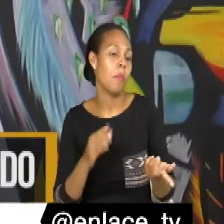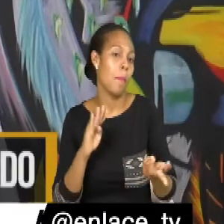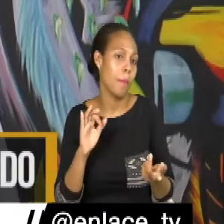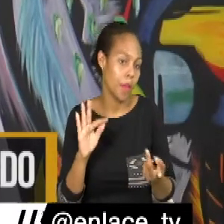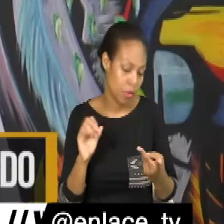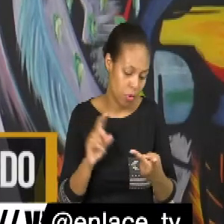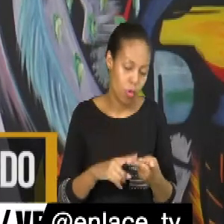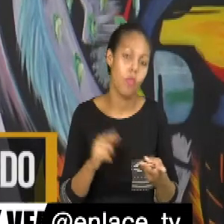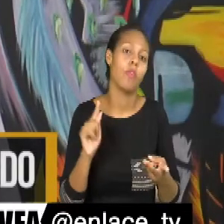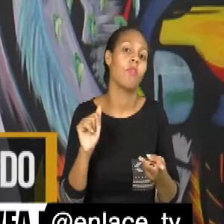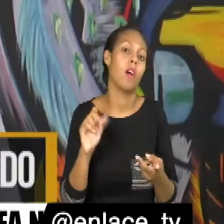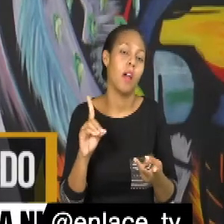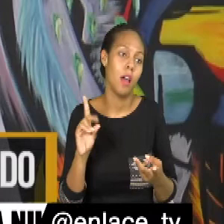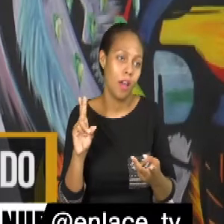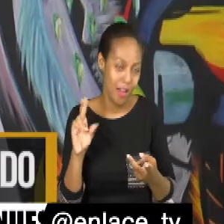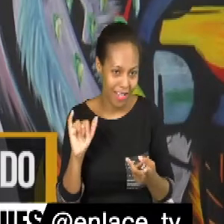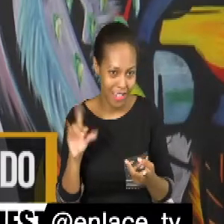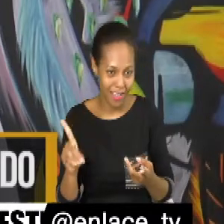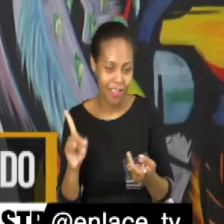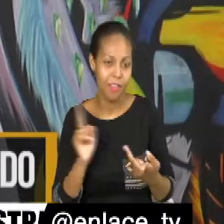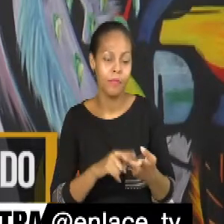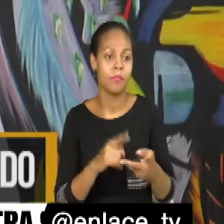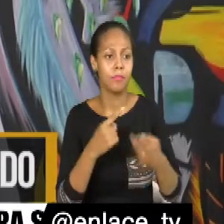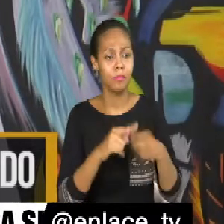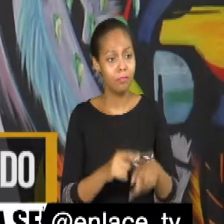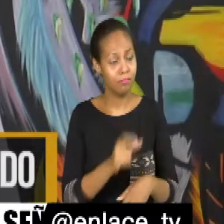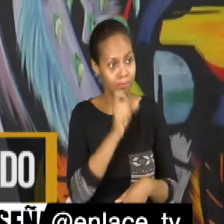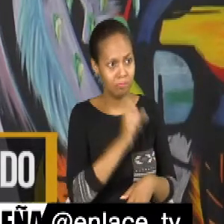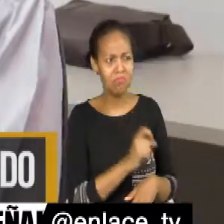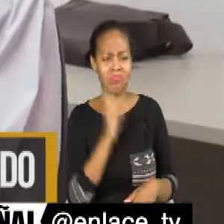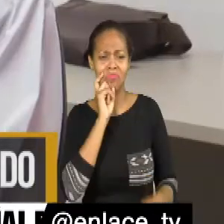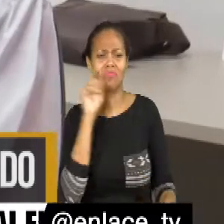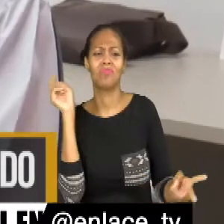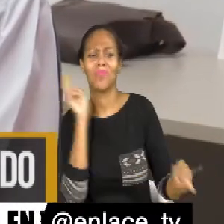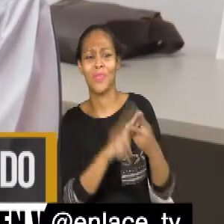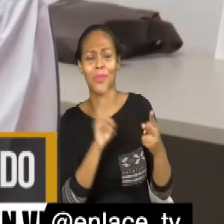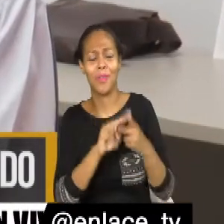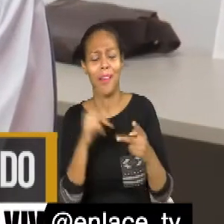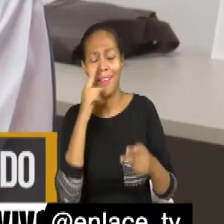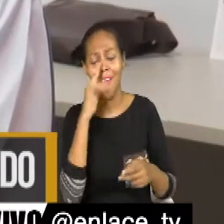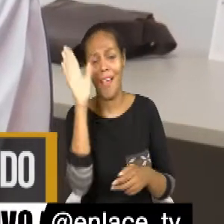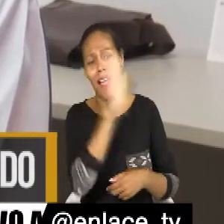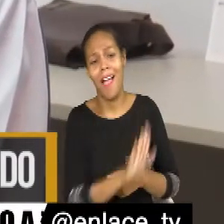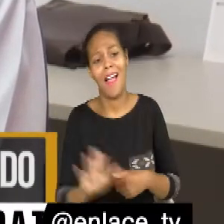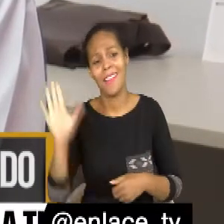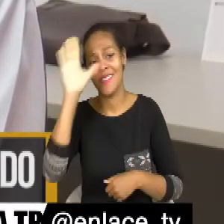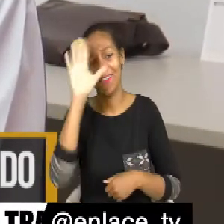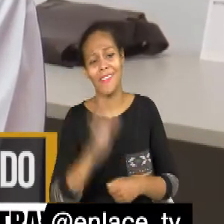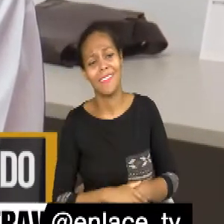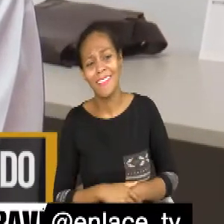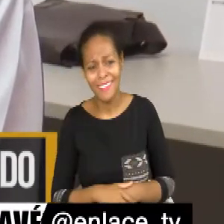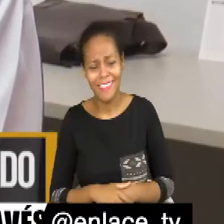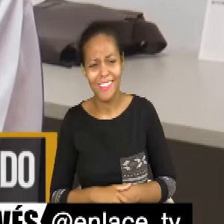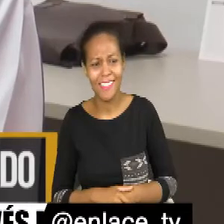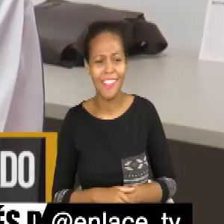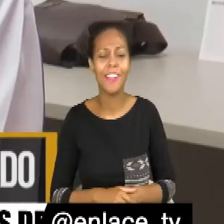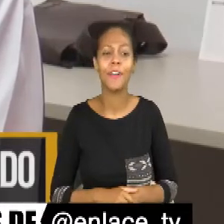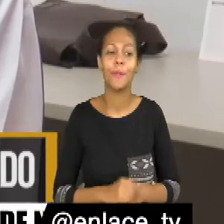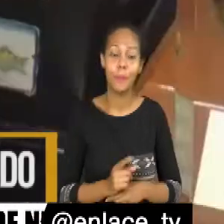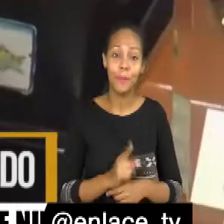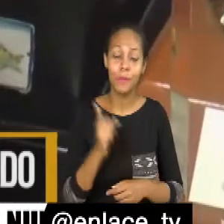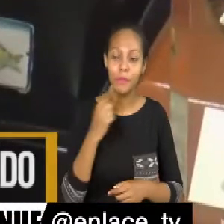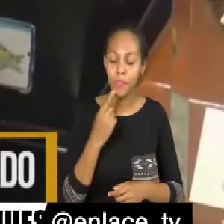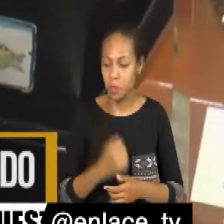Fari Ortiz, en fin, y es un artista muy reconocido a nivel nacional. Igualmente, Ortiz Epalza le ha dicho en las noticias que la Junta Directiva